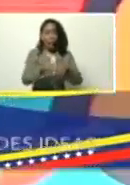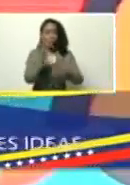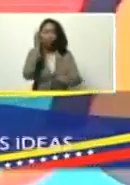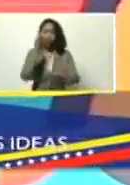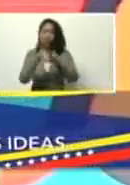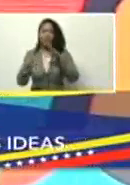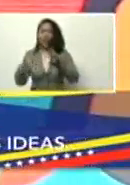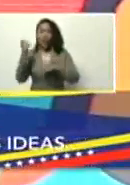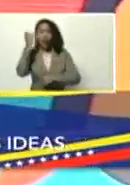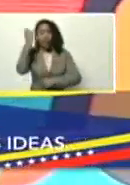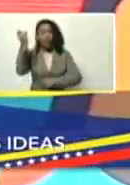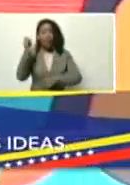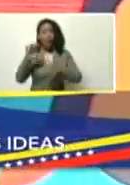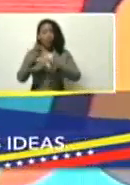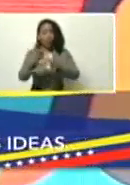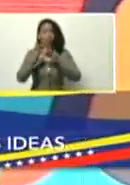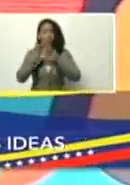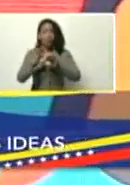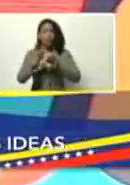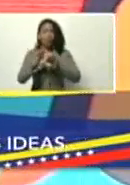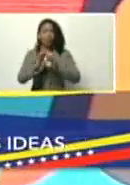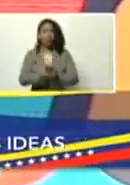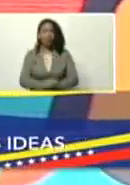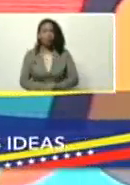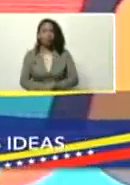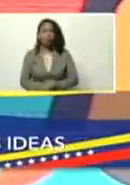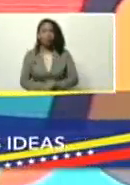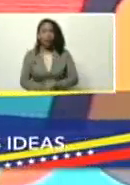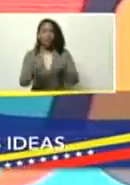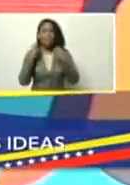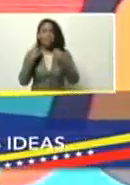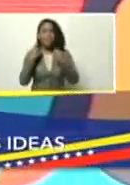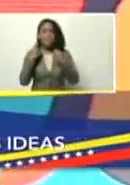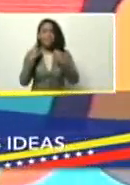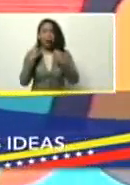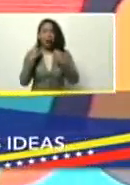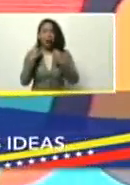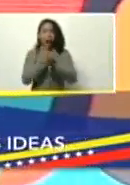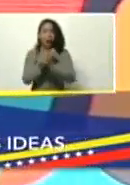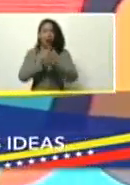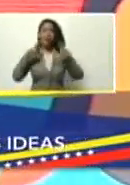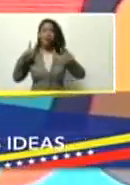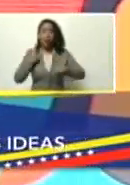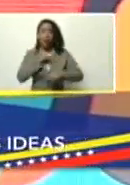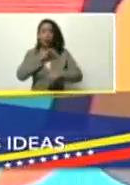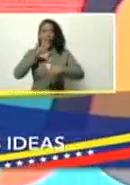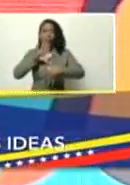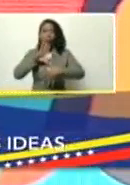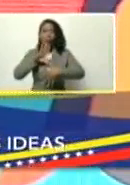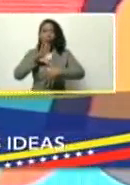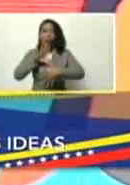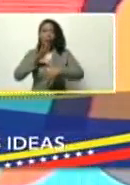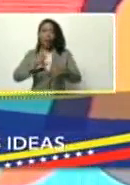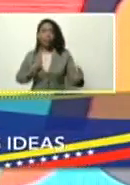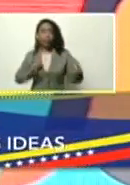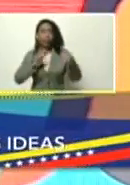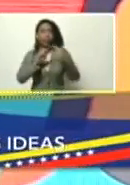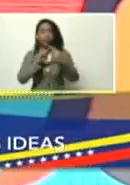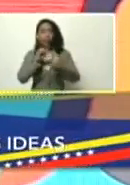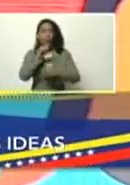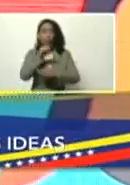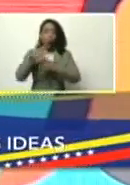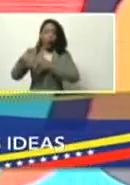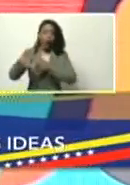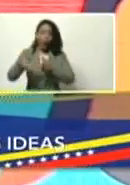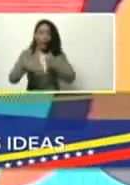Y las ideas de unión para la liberación de nuestra América van encontrando su